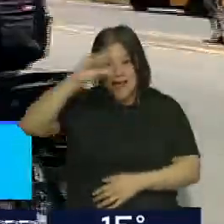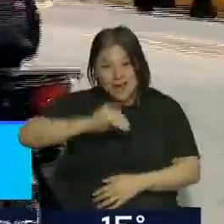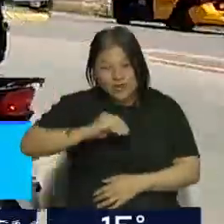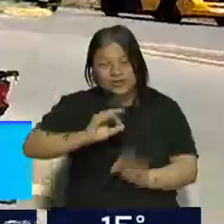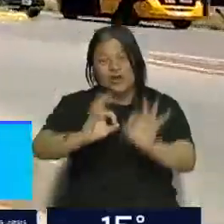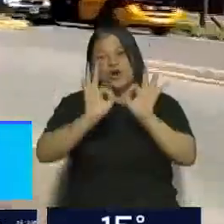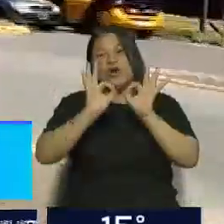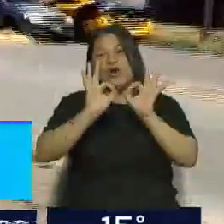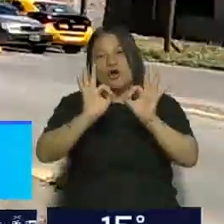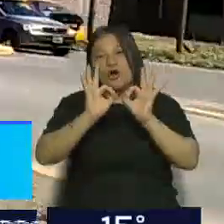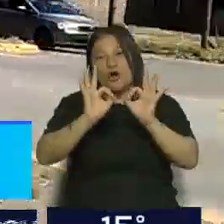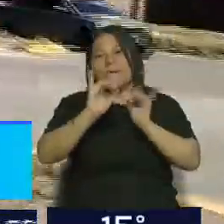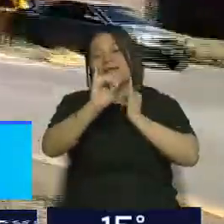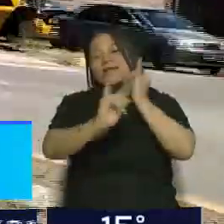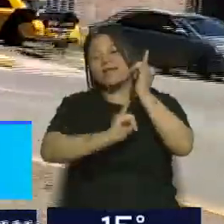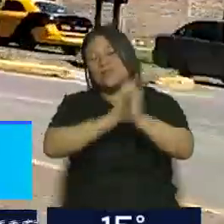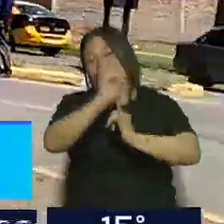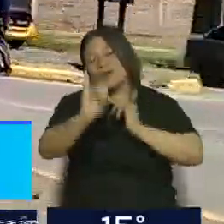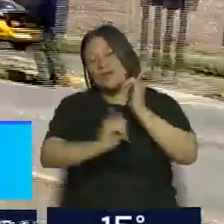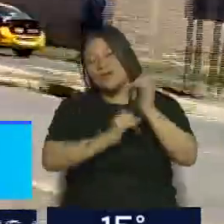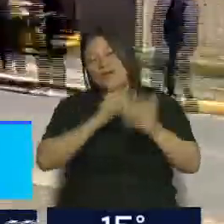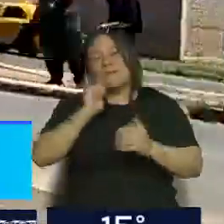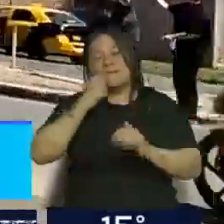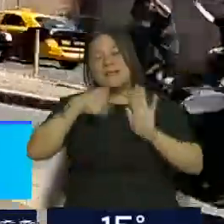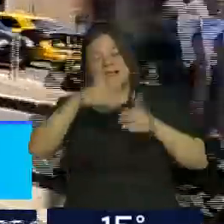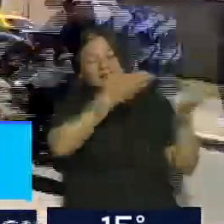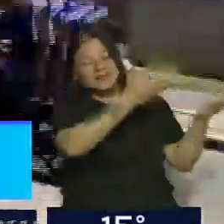siempre, una crónica de lo más rico de este recibimiento de los